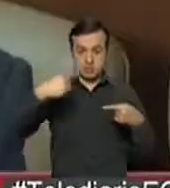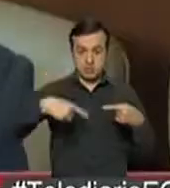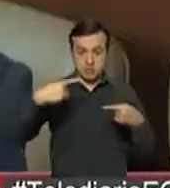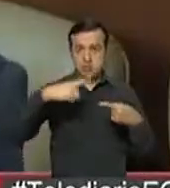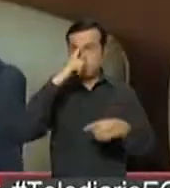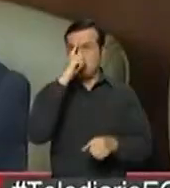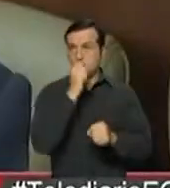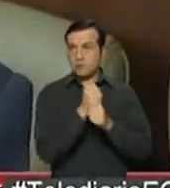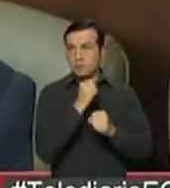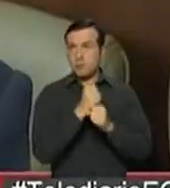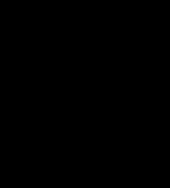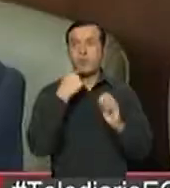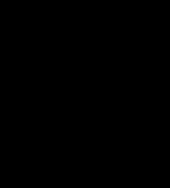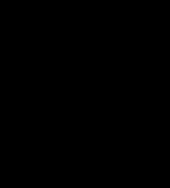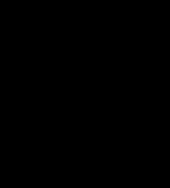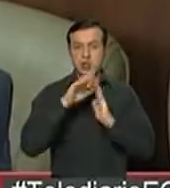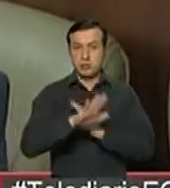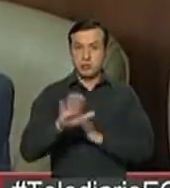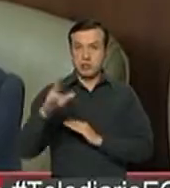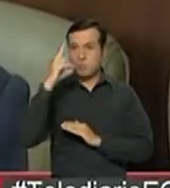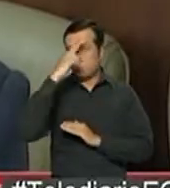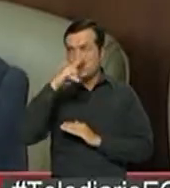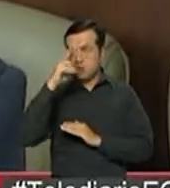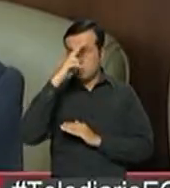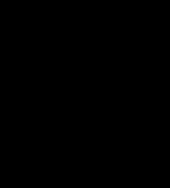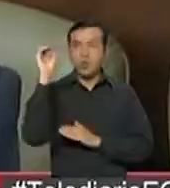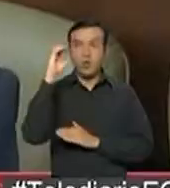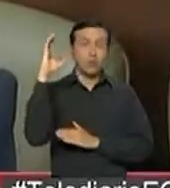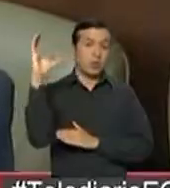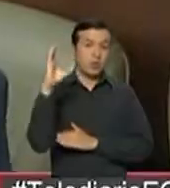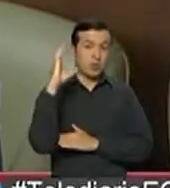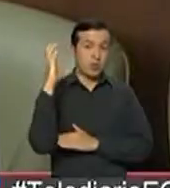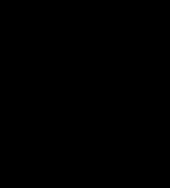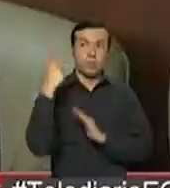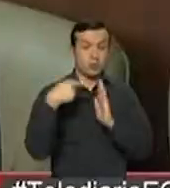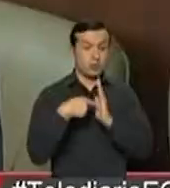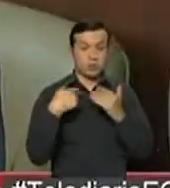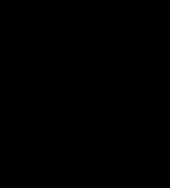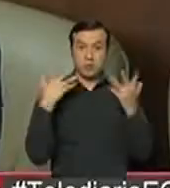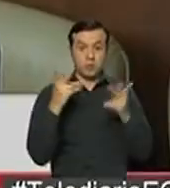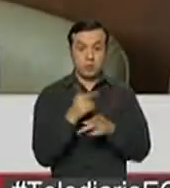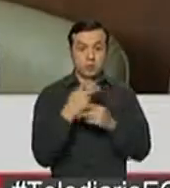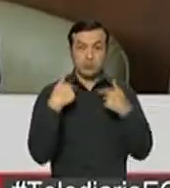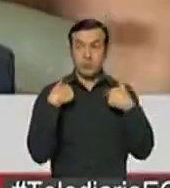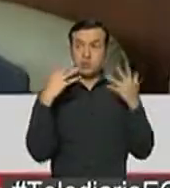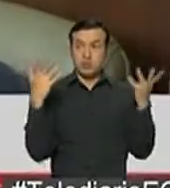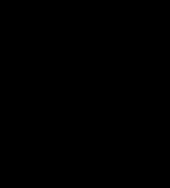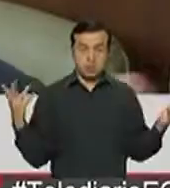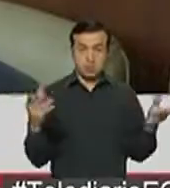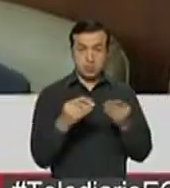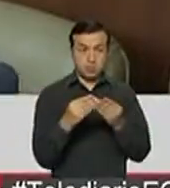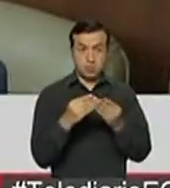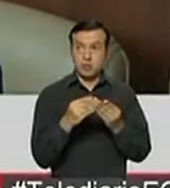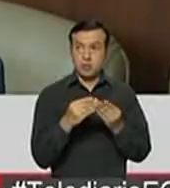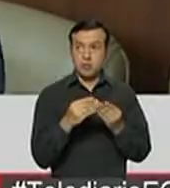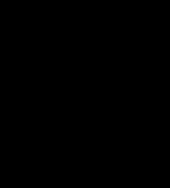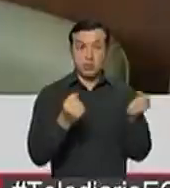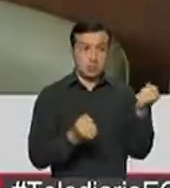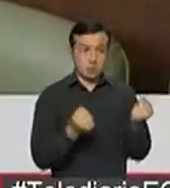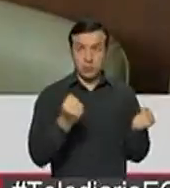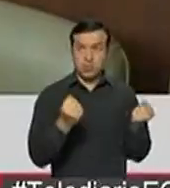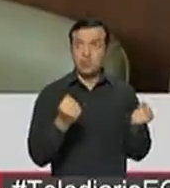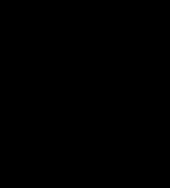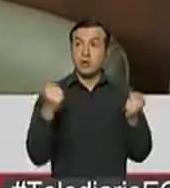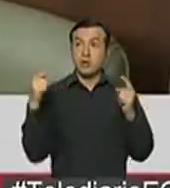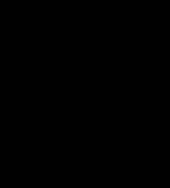laboral. Si en México, en Colombia, no tienen aranceles en su cadena productiva, en todos los sectores, no solo en automotriz. Acá